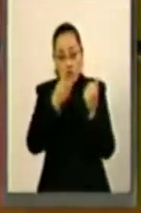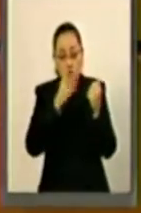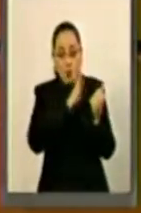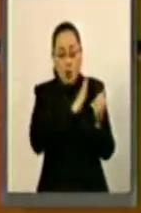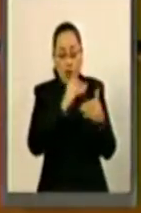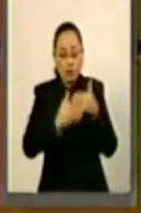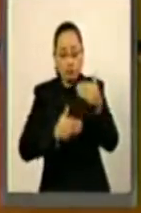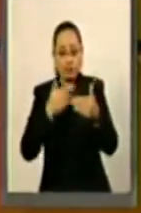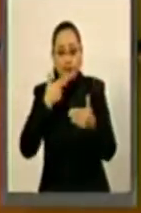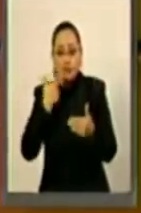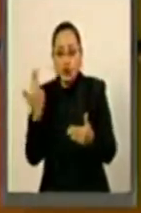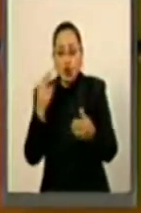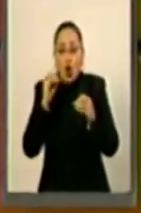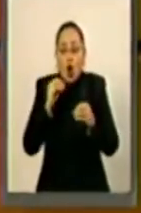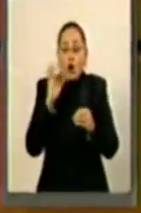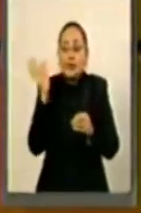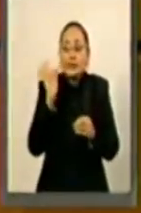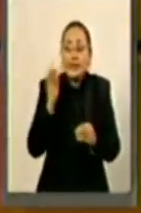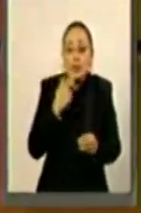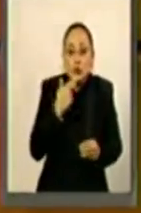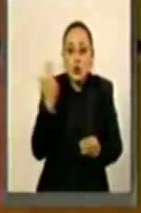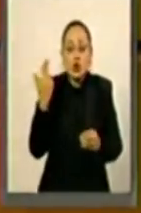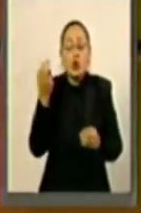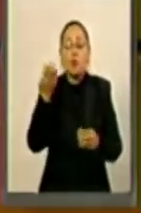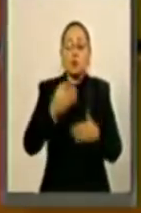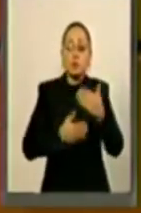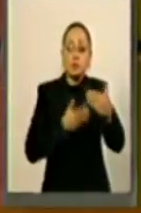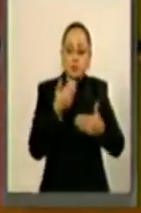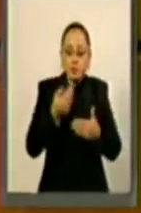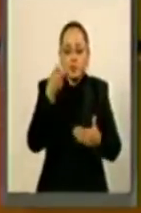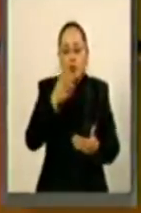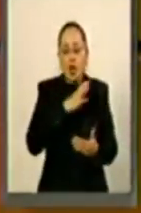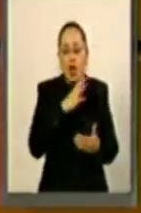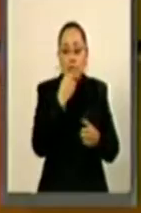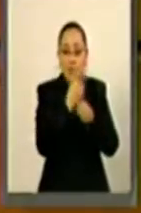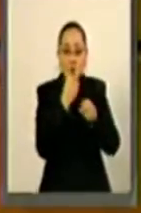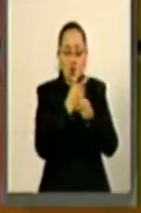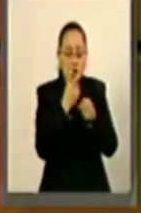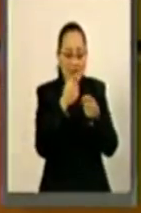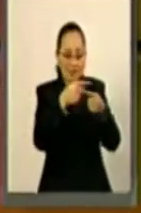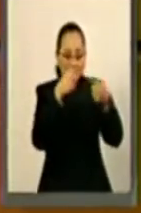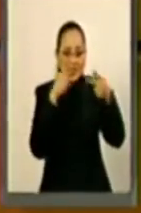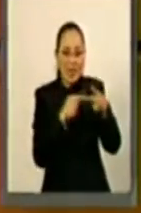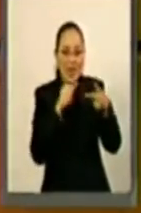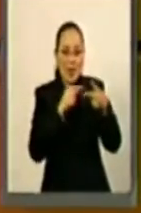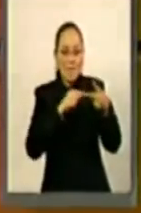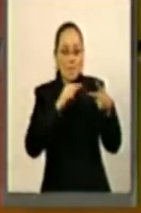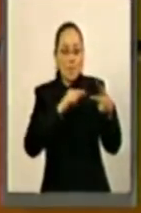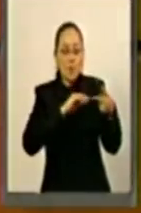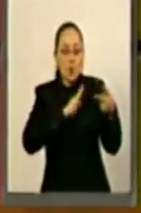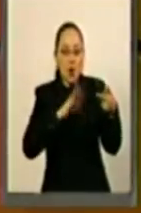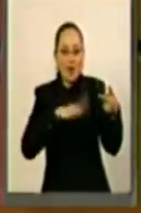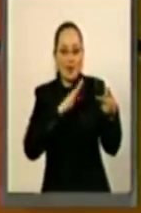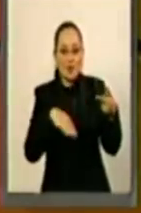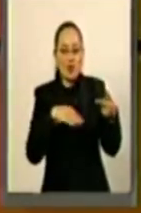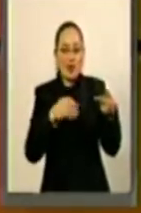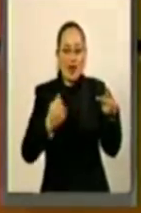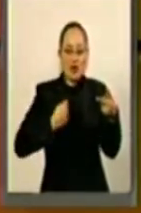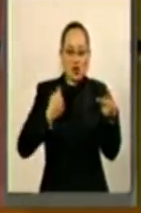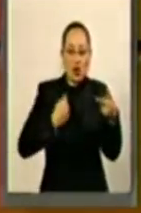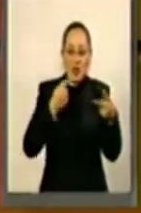al suicidio o al intento de suicidio, siendo esta la segunda causa de muerte después de los accidentes en